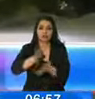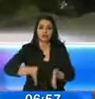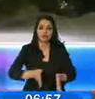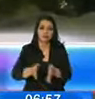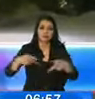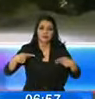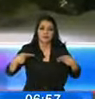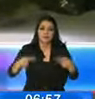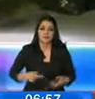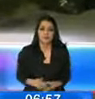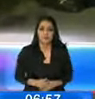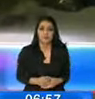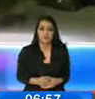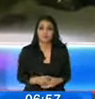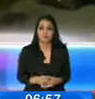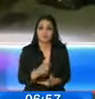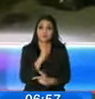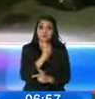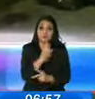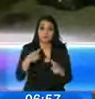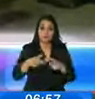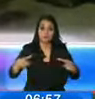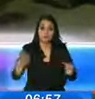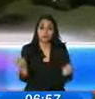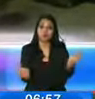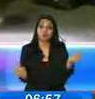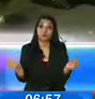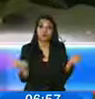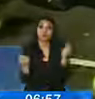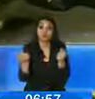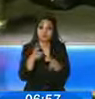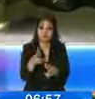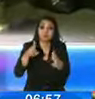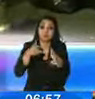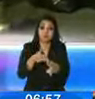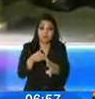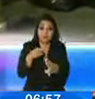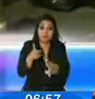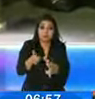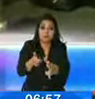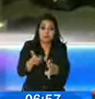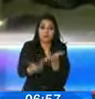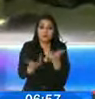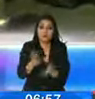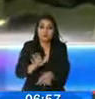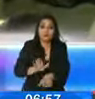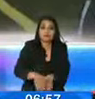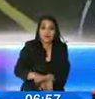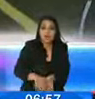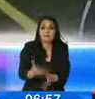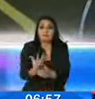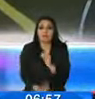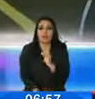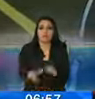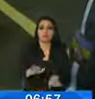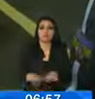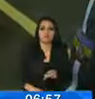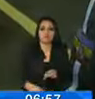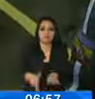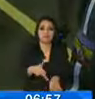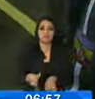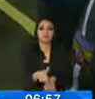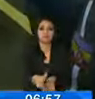porque aparentemente el tráiler que está en la parte posterior, aparentemente pierde los frenos. Se ha producido un choque